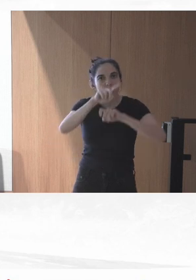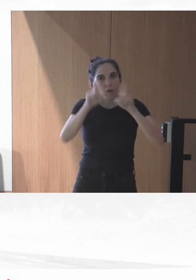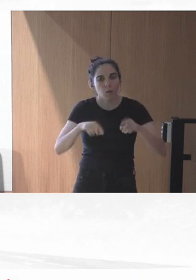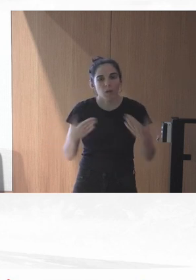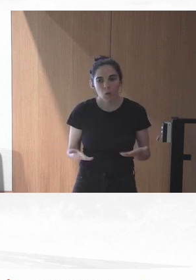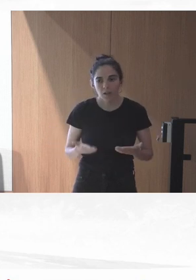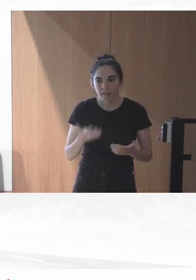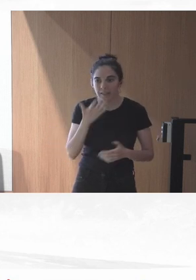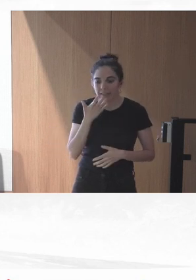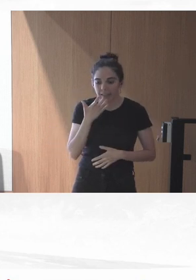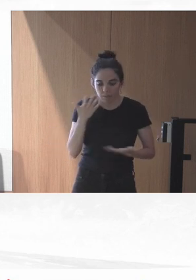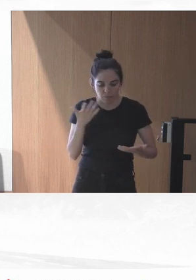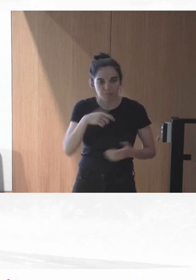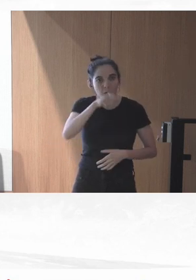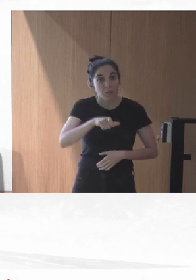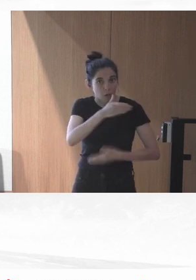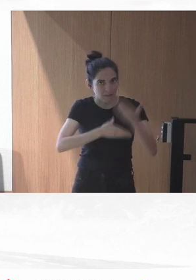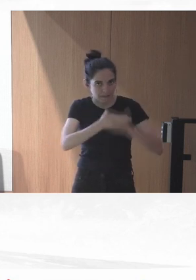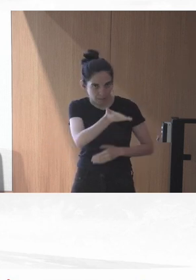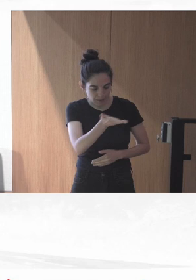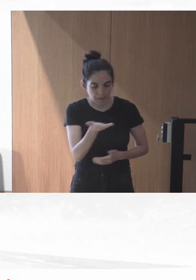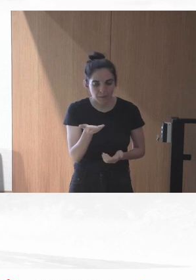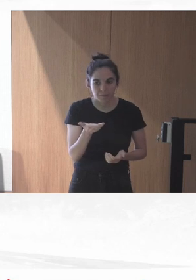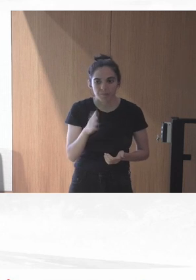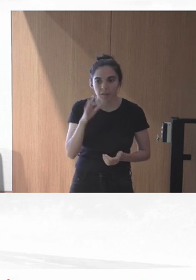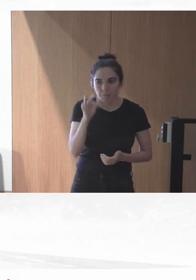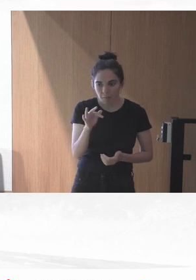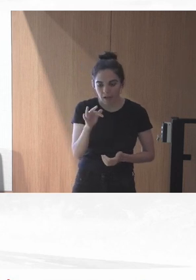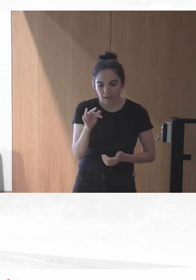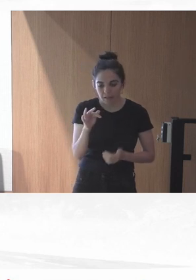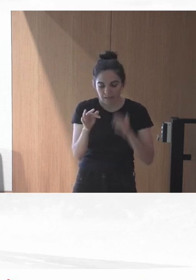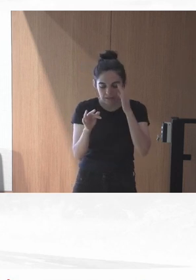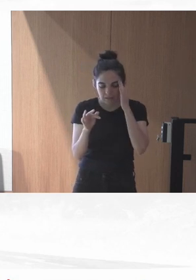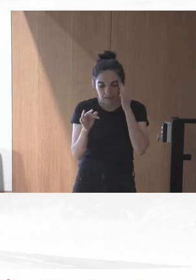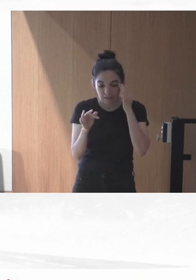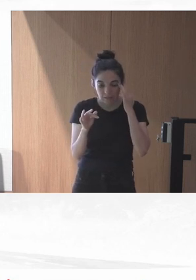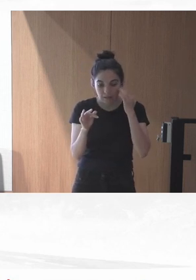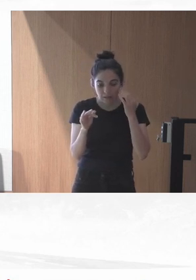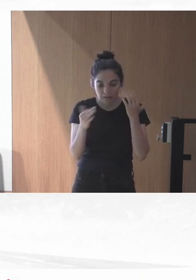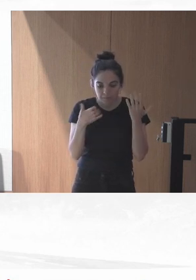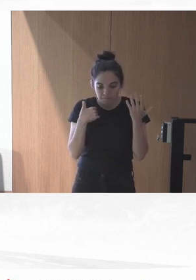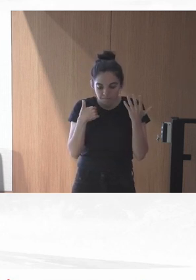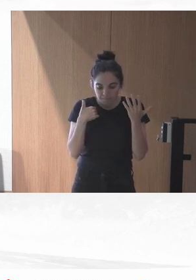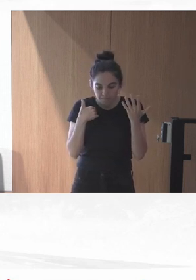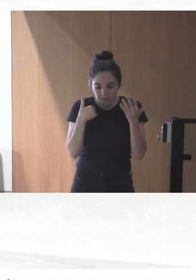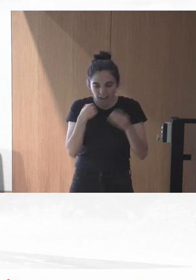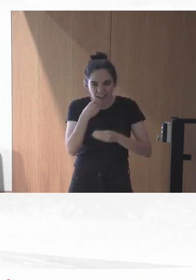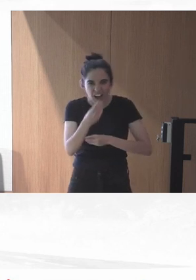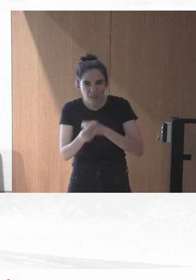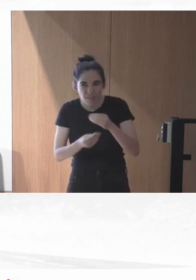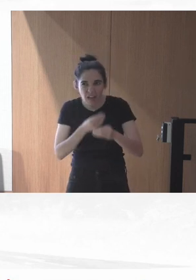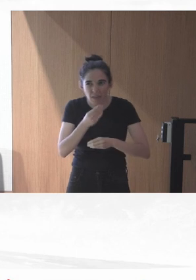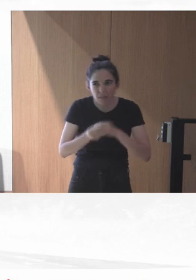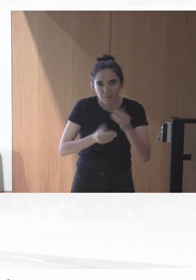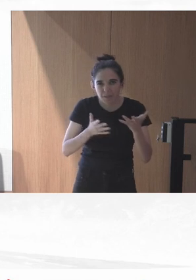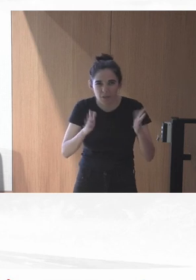Sí, por ejemplo, una persona que tiene una discapacidad y que no sabe exactamente lo que hace y digamos